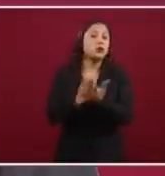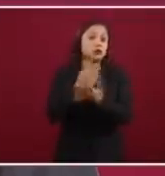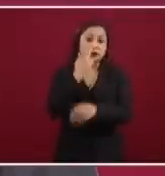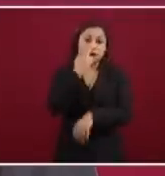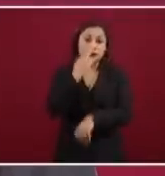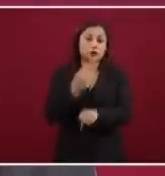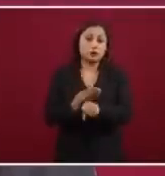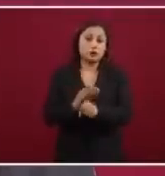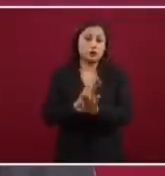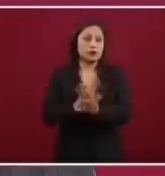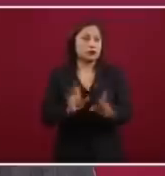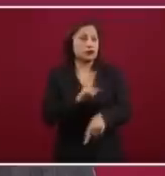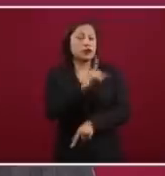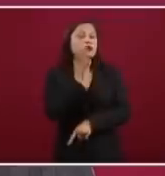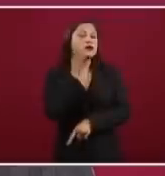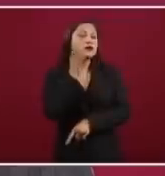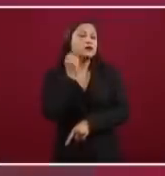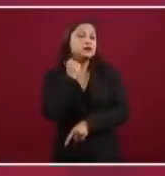la Cámara de Senadores